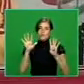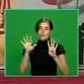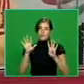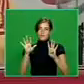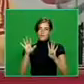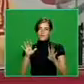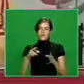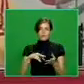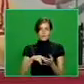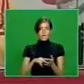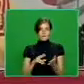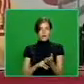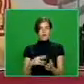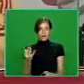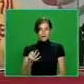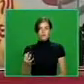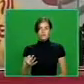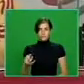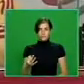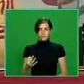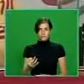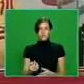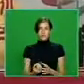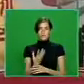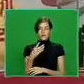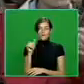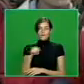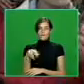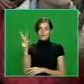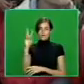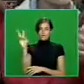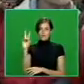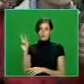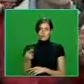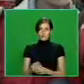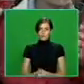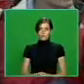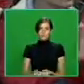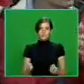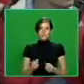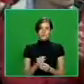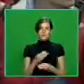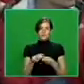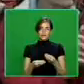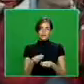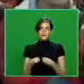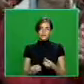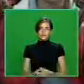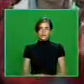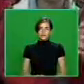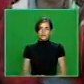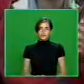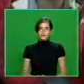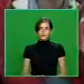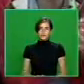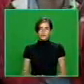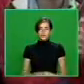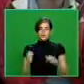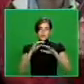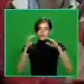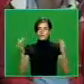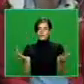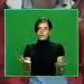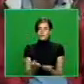Esa es la verdad verdadera nació en Venezuela Claro que en el mundo